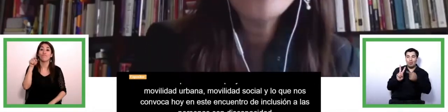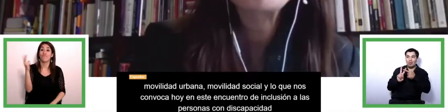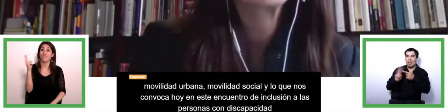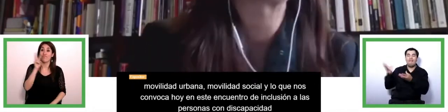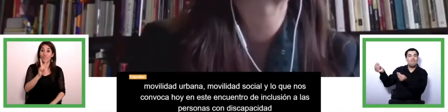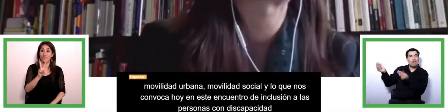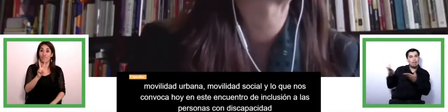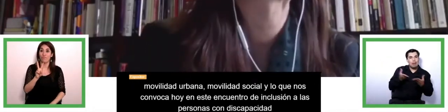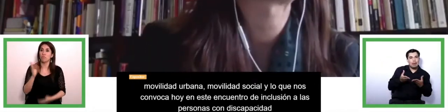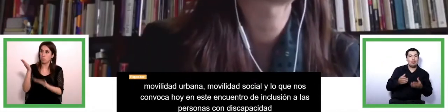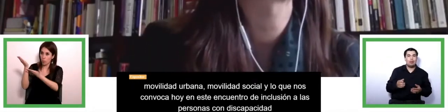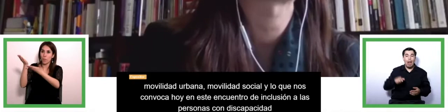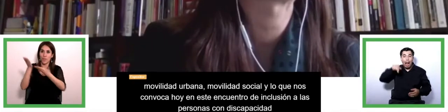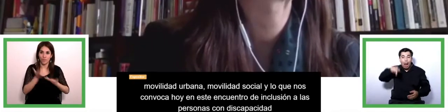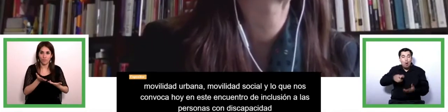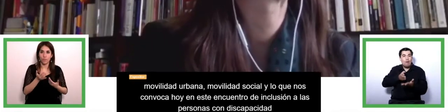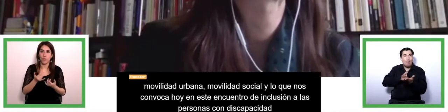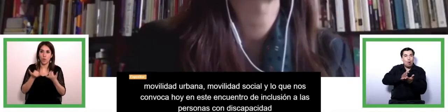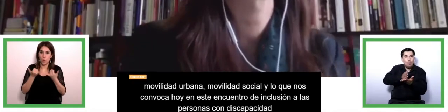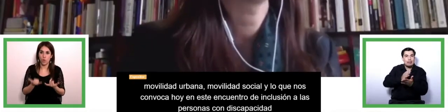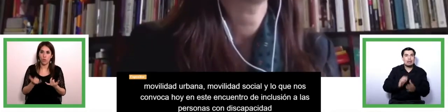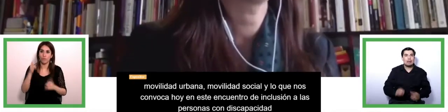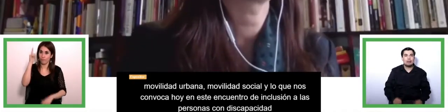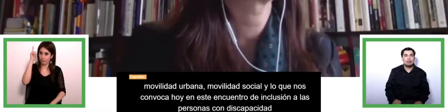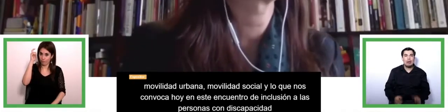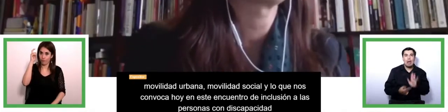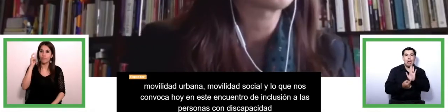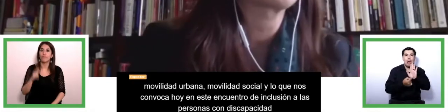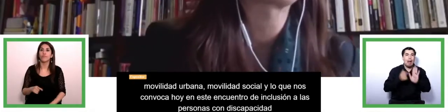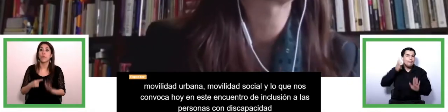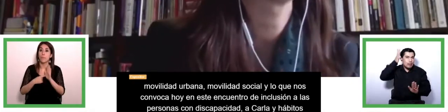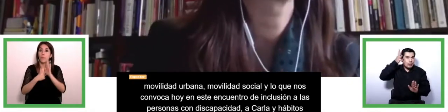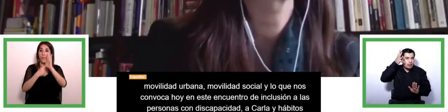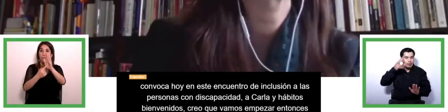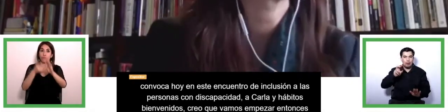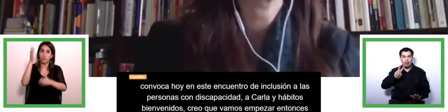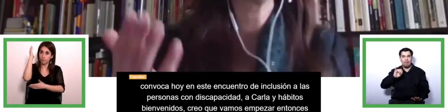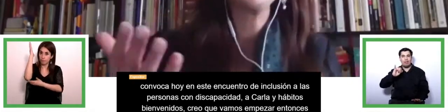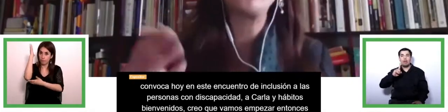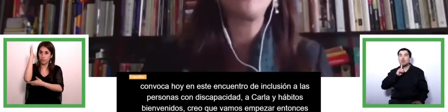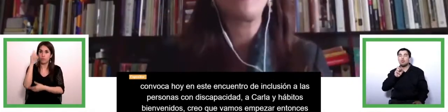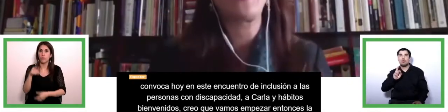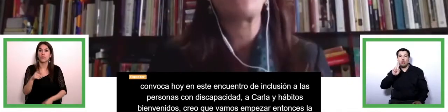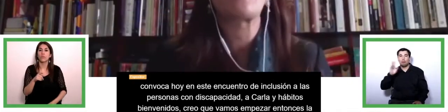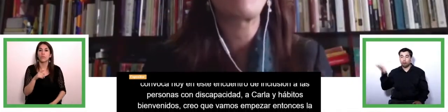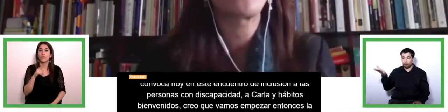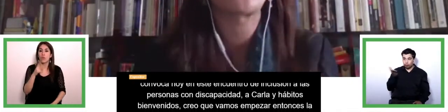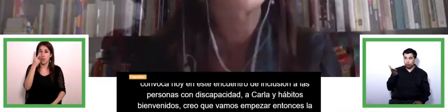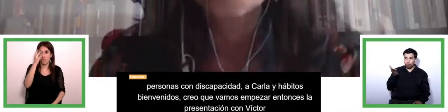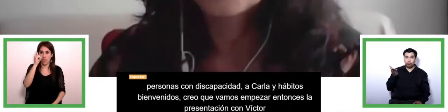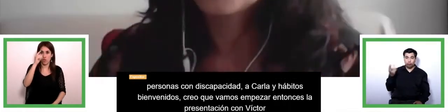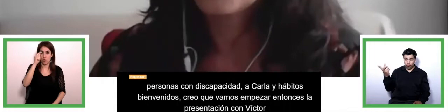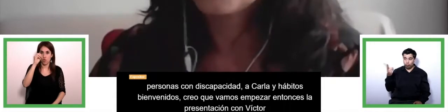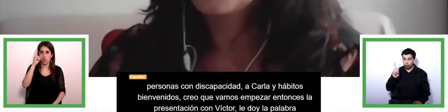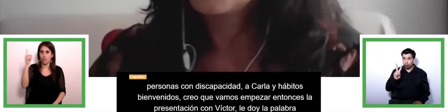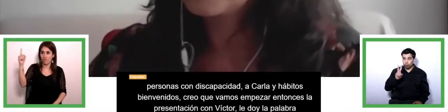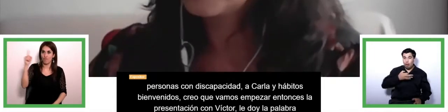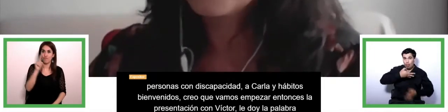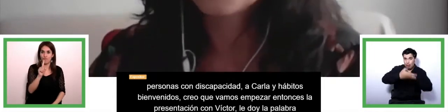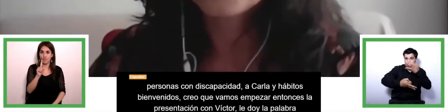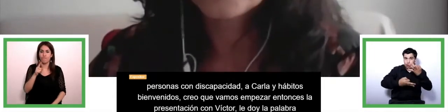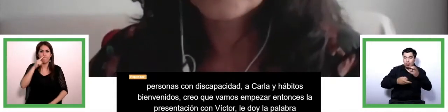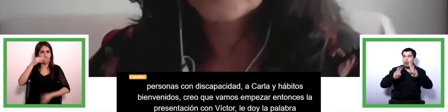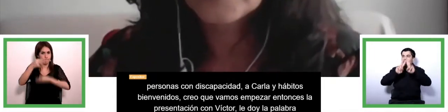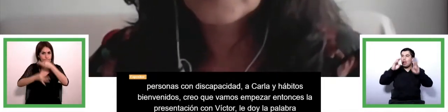Víctor, bienvenidos. Creo que vamos a empezar entonces la presentación con Víctor. Ya les doy la palabra para que nos cuenten